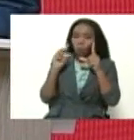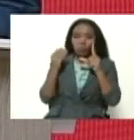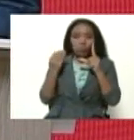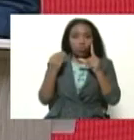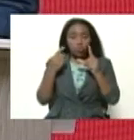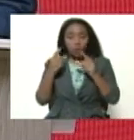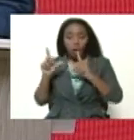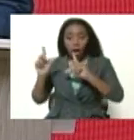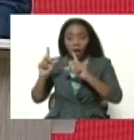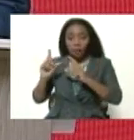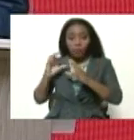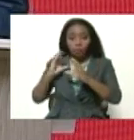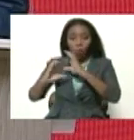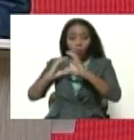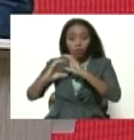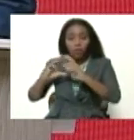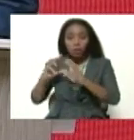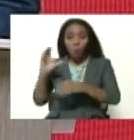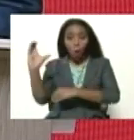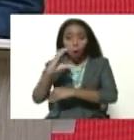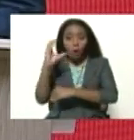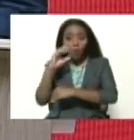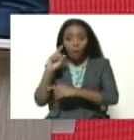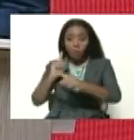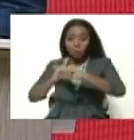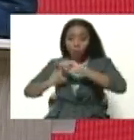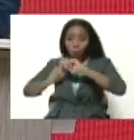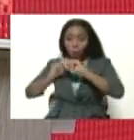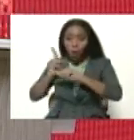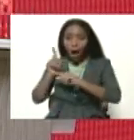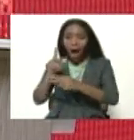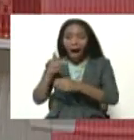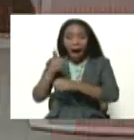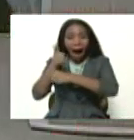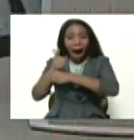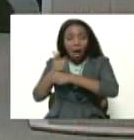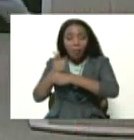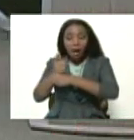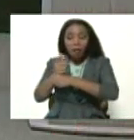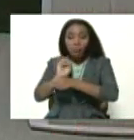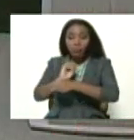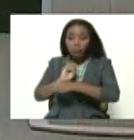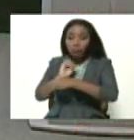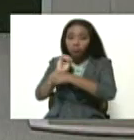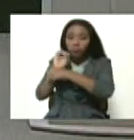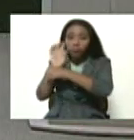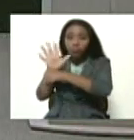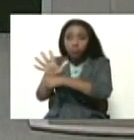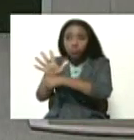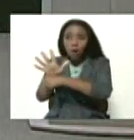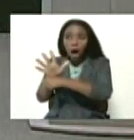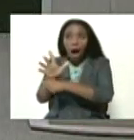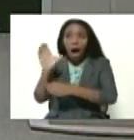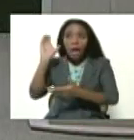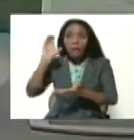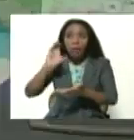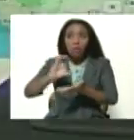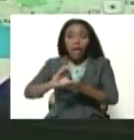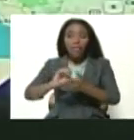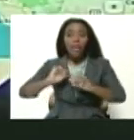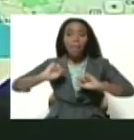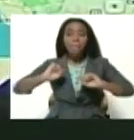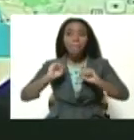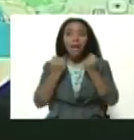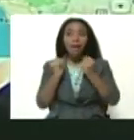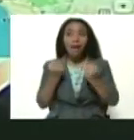medios de comunicación colombianos, de armas que se dirigían desde la ciudad de Barranquilla,